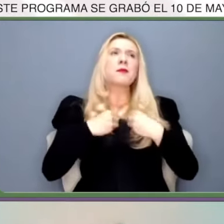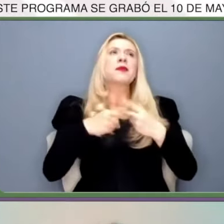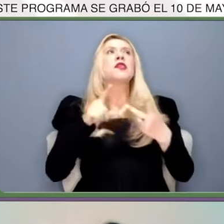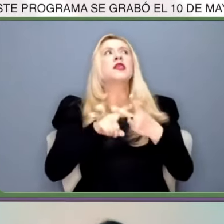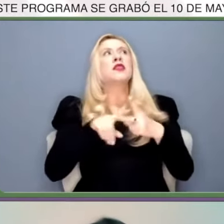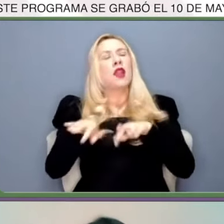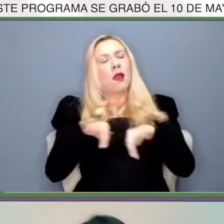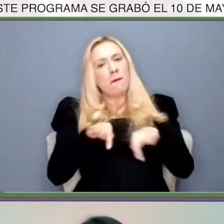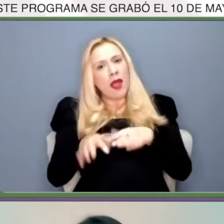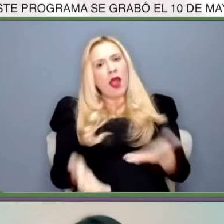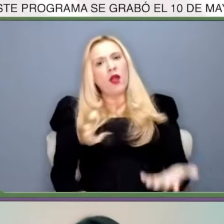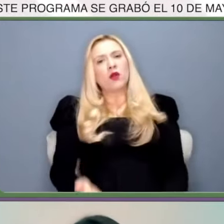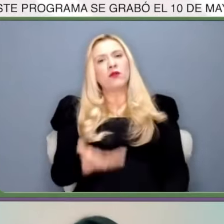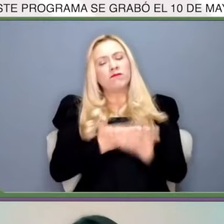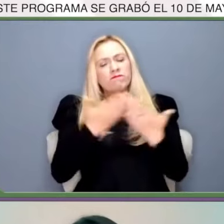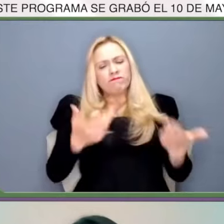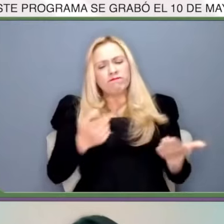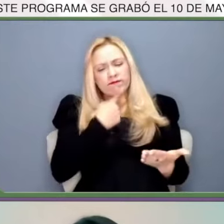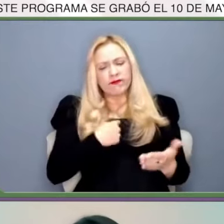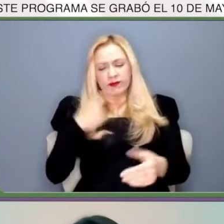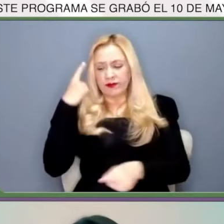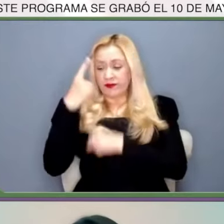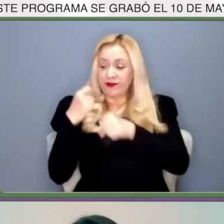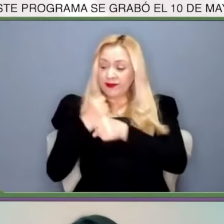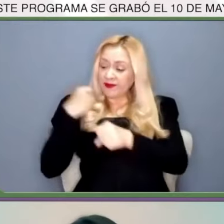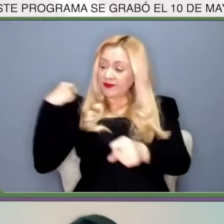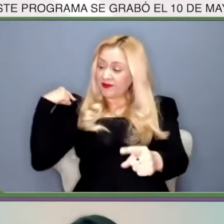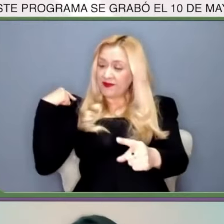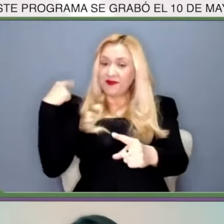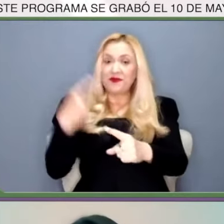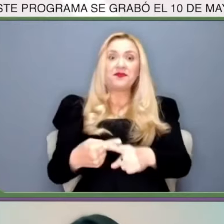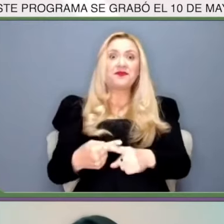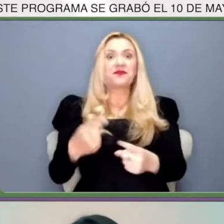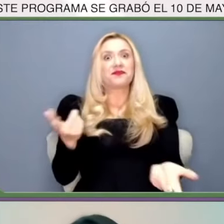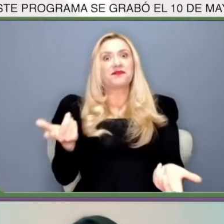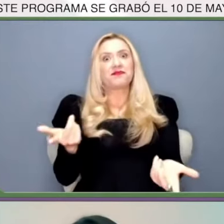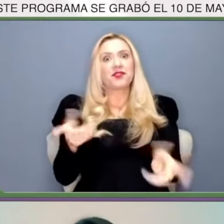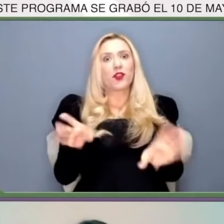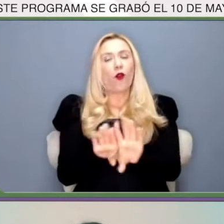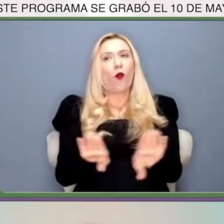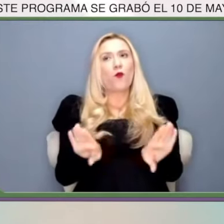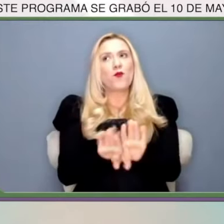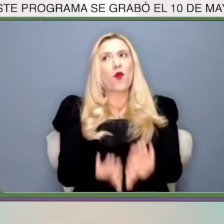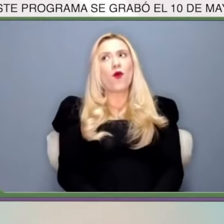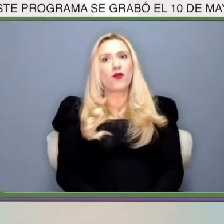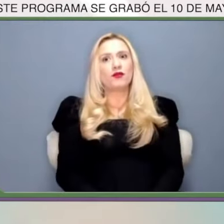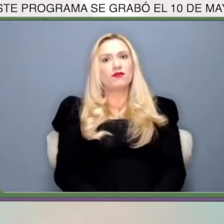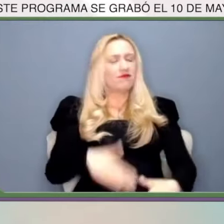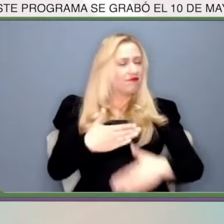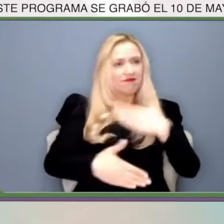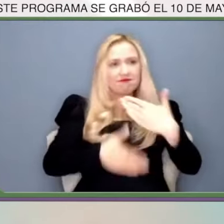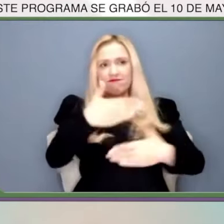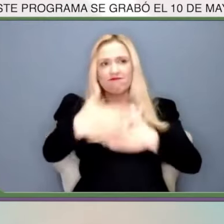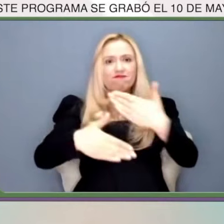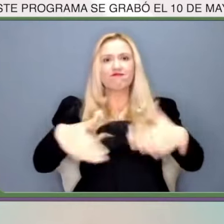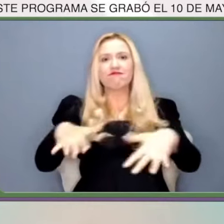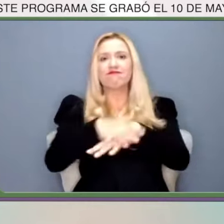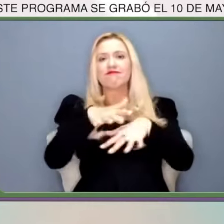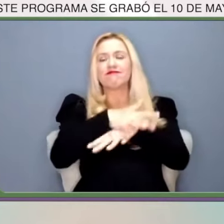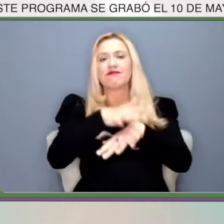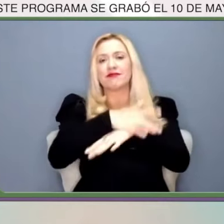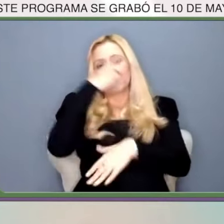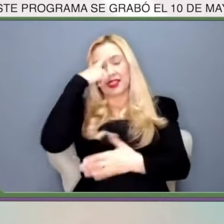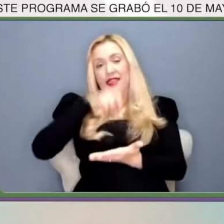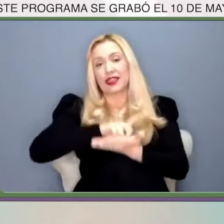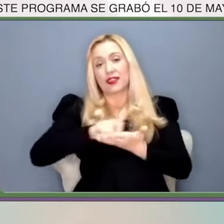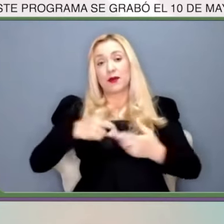me gustaría que nos platicaras a un año ya de esto, pues, cómo ha evolucionado el tema de acceso a los derechos